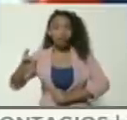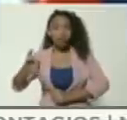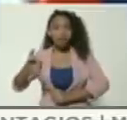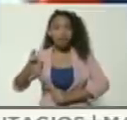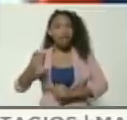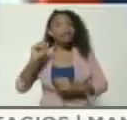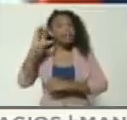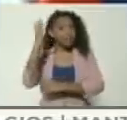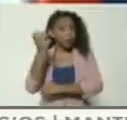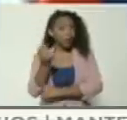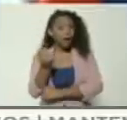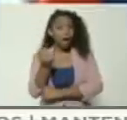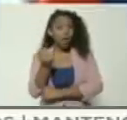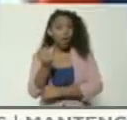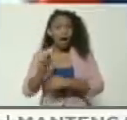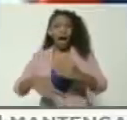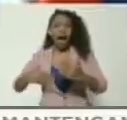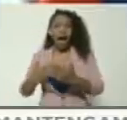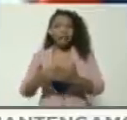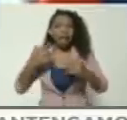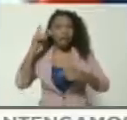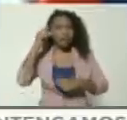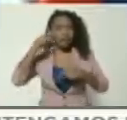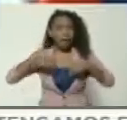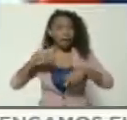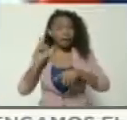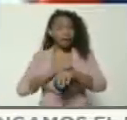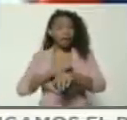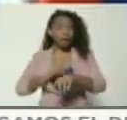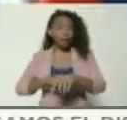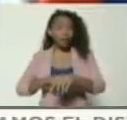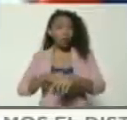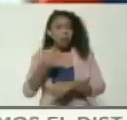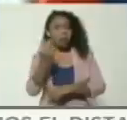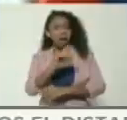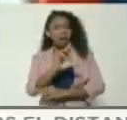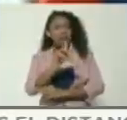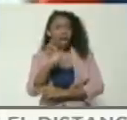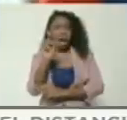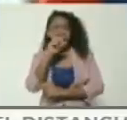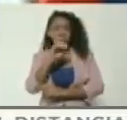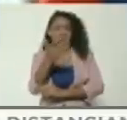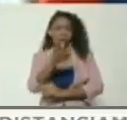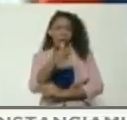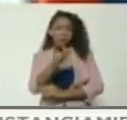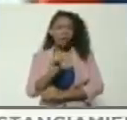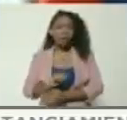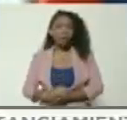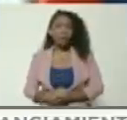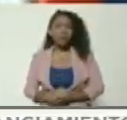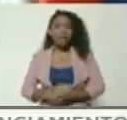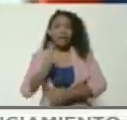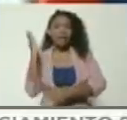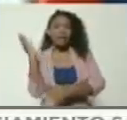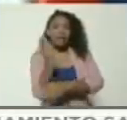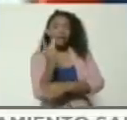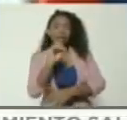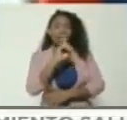ha logrado hasta la fecha, en este periodo de un poco más de 3 años, la condena